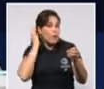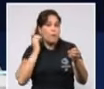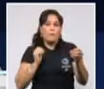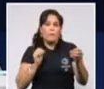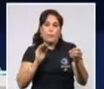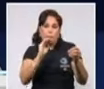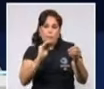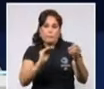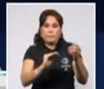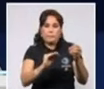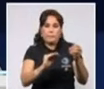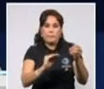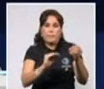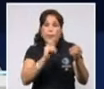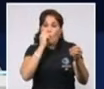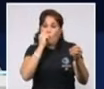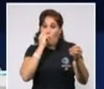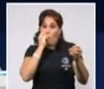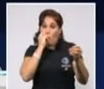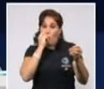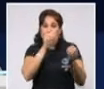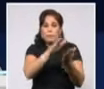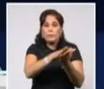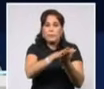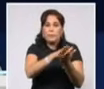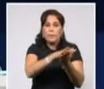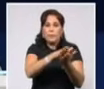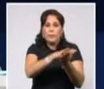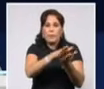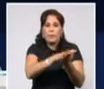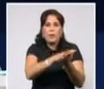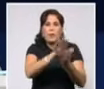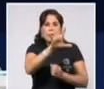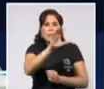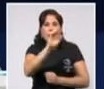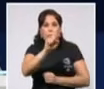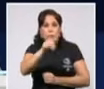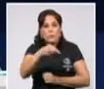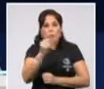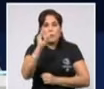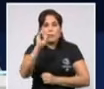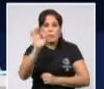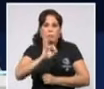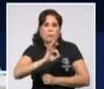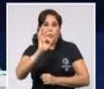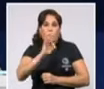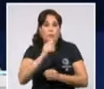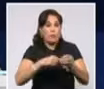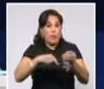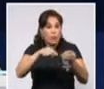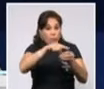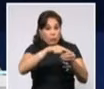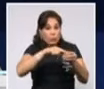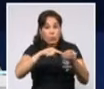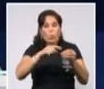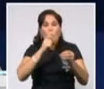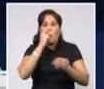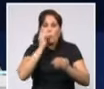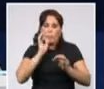las personas de este sexo, pues ya se acumula el 50,6% de todos los diagnosticados en